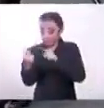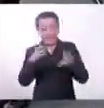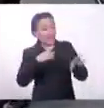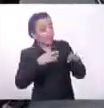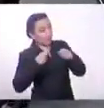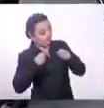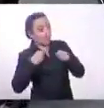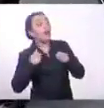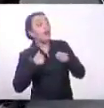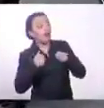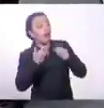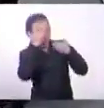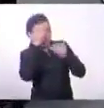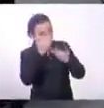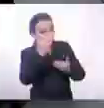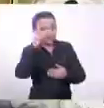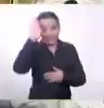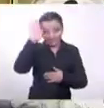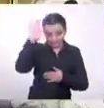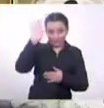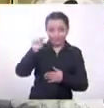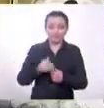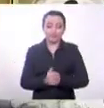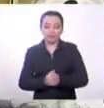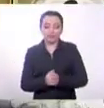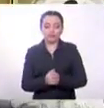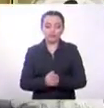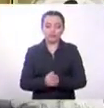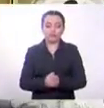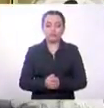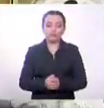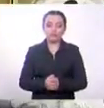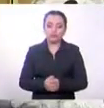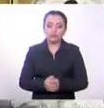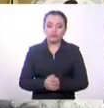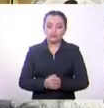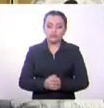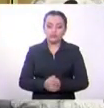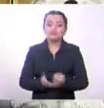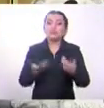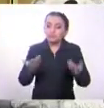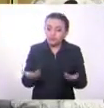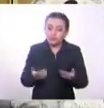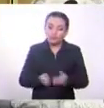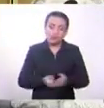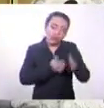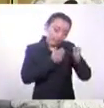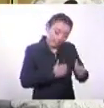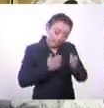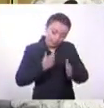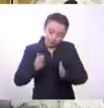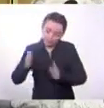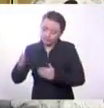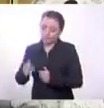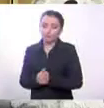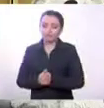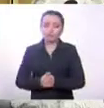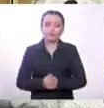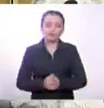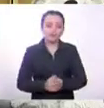derecha. ¿Ves? Muy bien. Entonces podemos decir que dentro del proceso de la comunicación, los pasos que se siguen